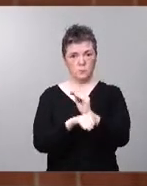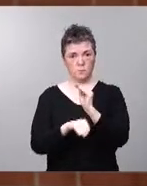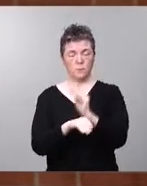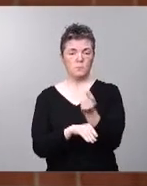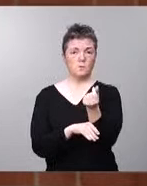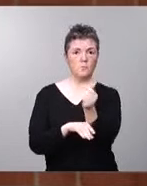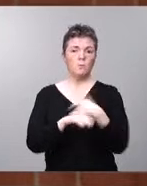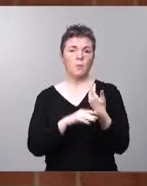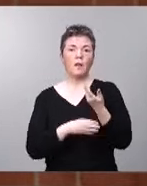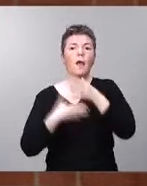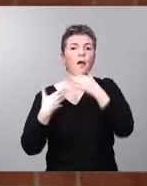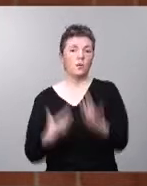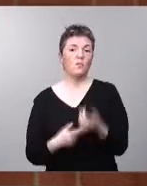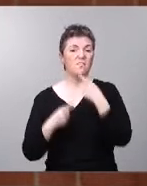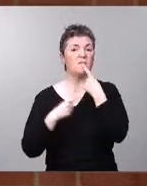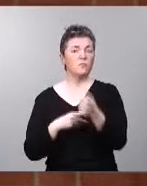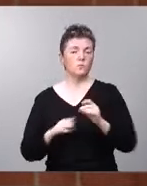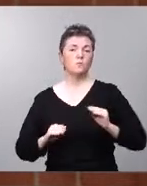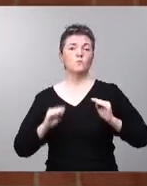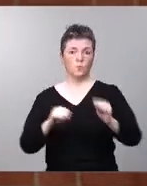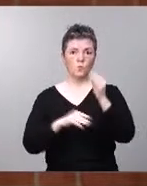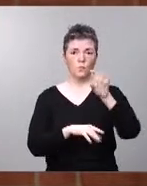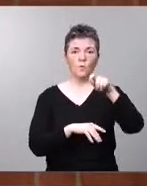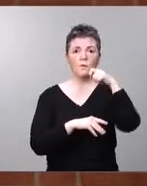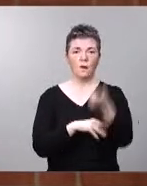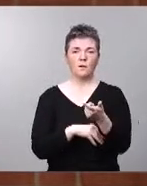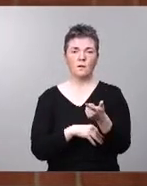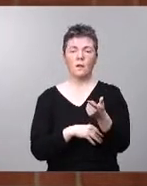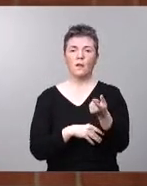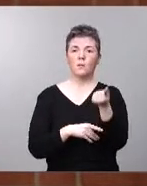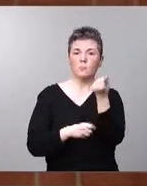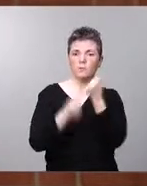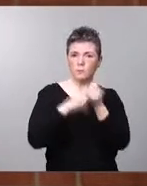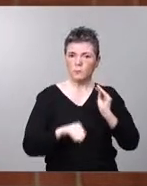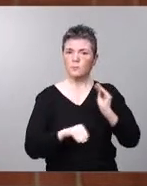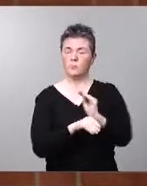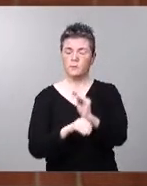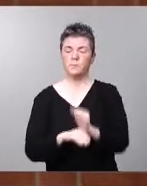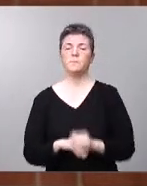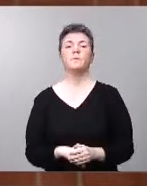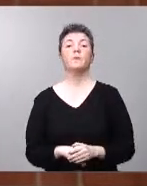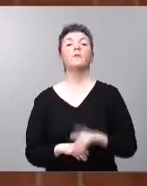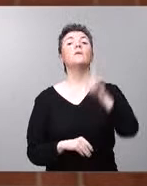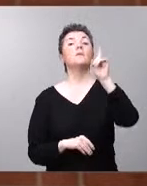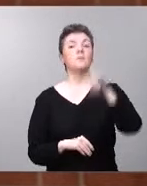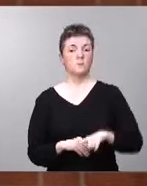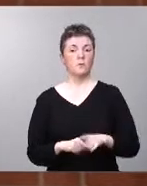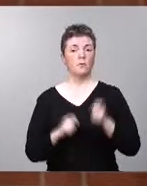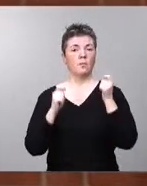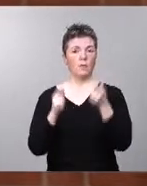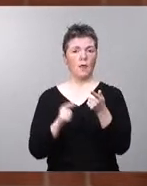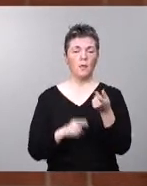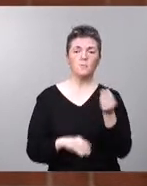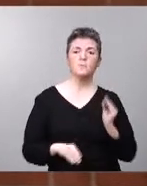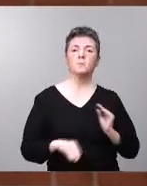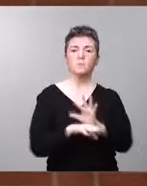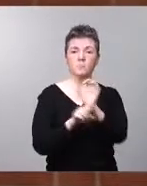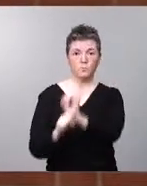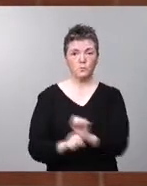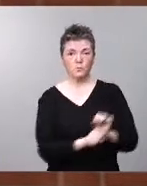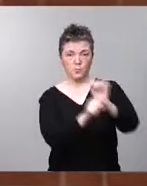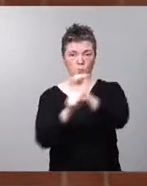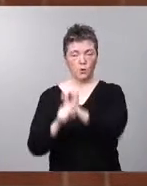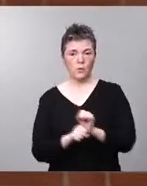dificultades con solvencia económica y financiera también con importantes inversiones para proteger el bienestar